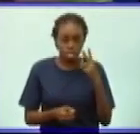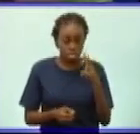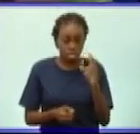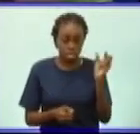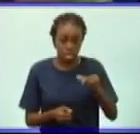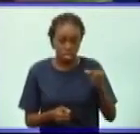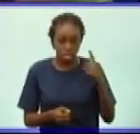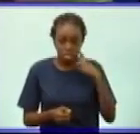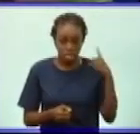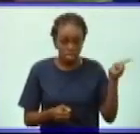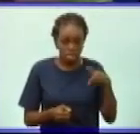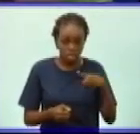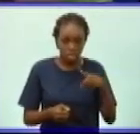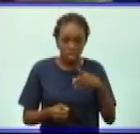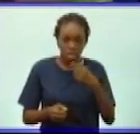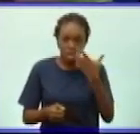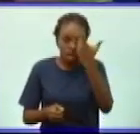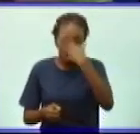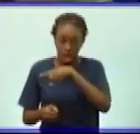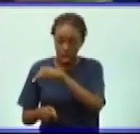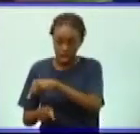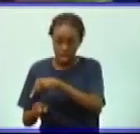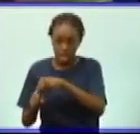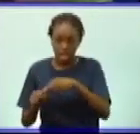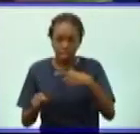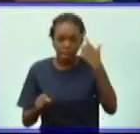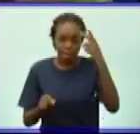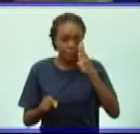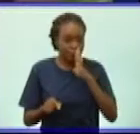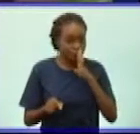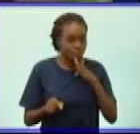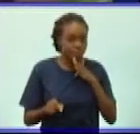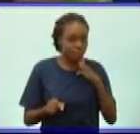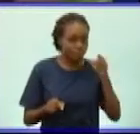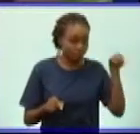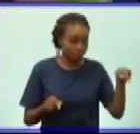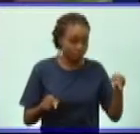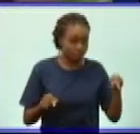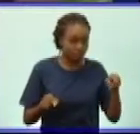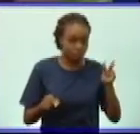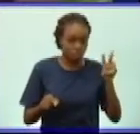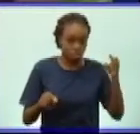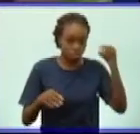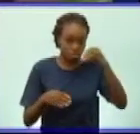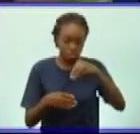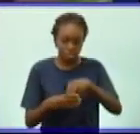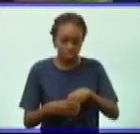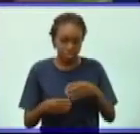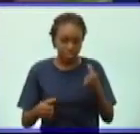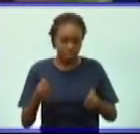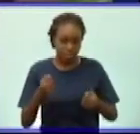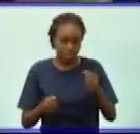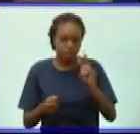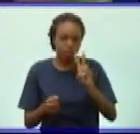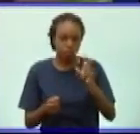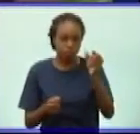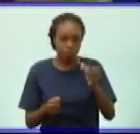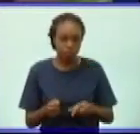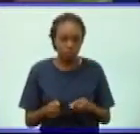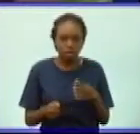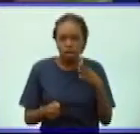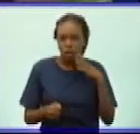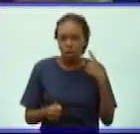el observador en A y en la posición B, y dentro del auto hay 2 personas. ¿Cómo ve cada uno